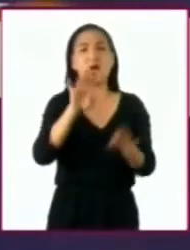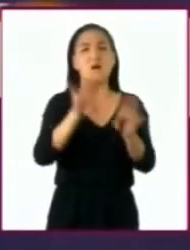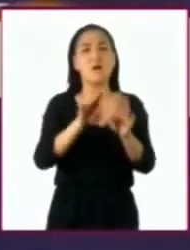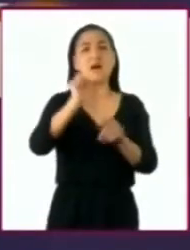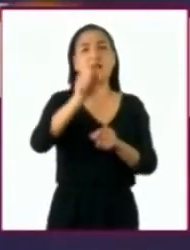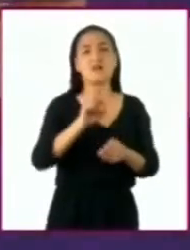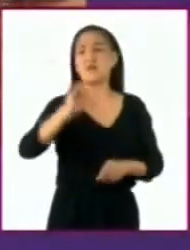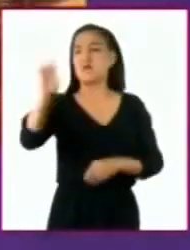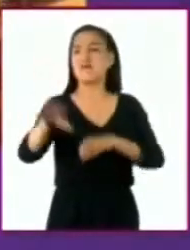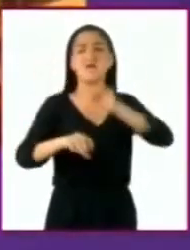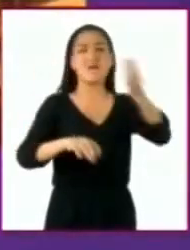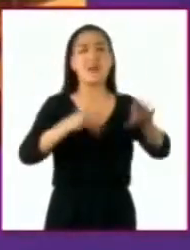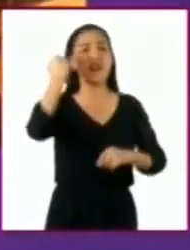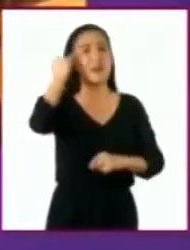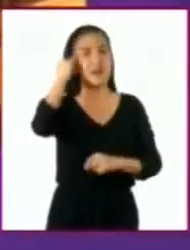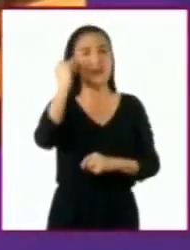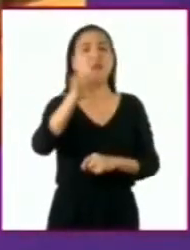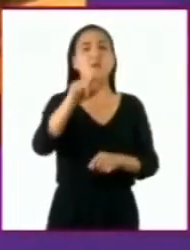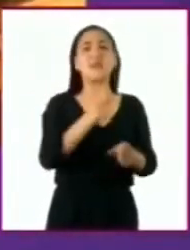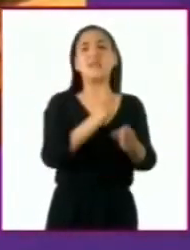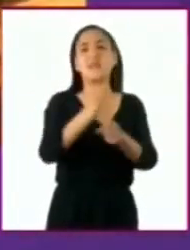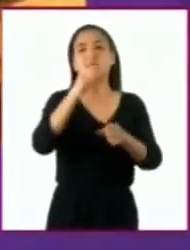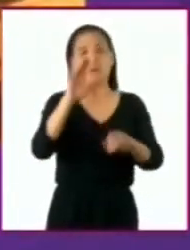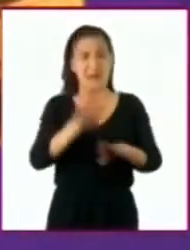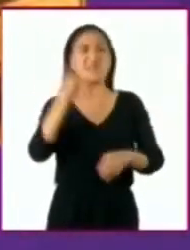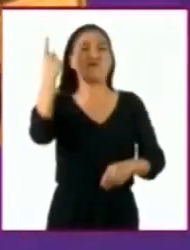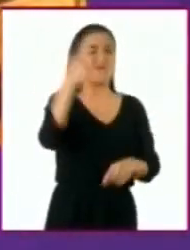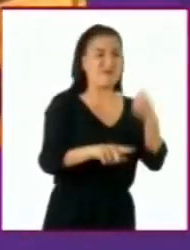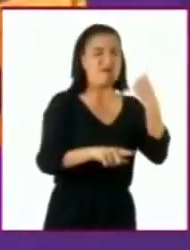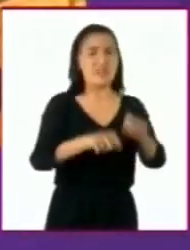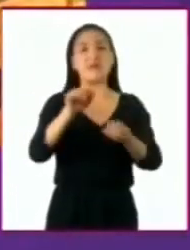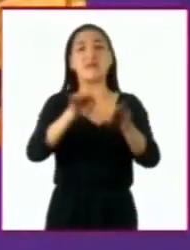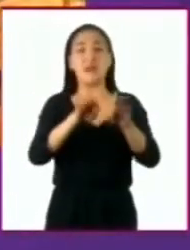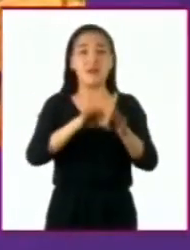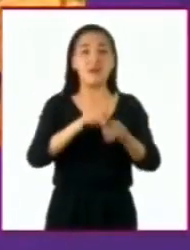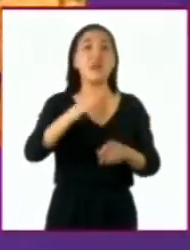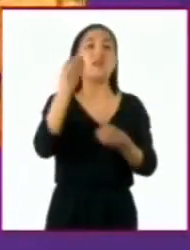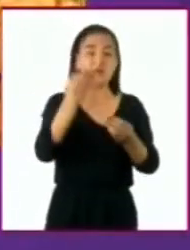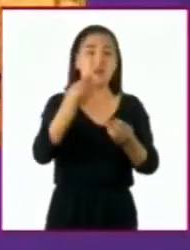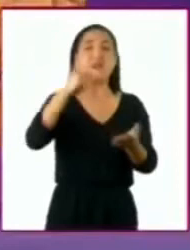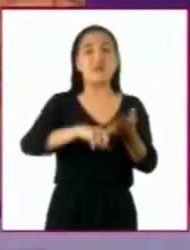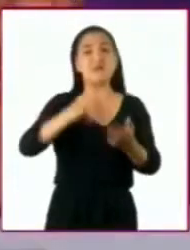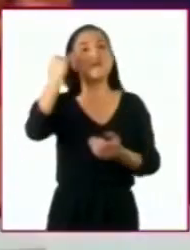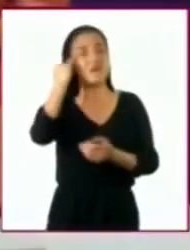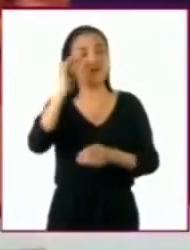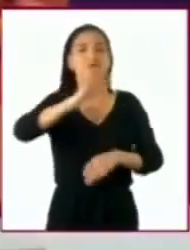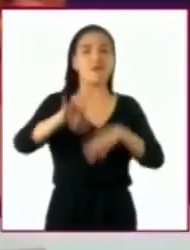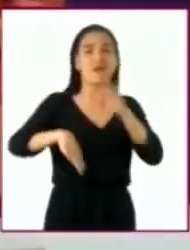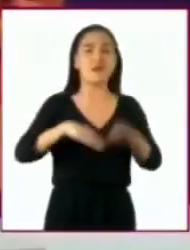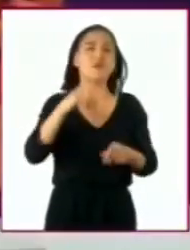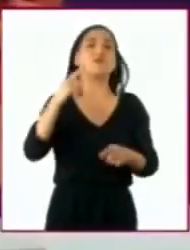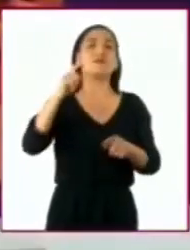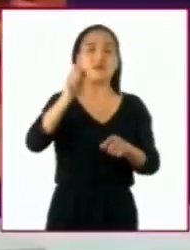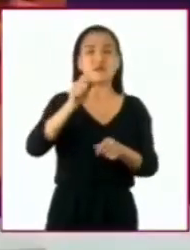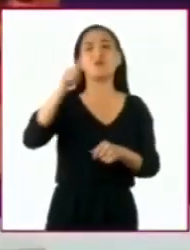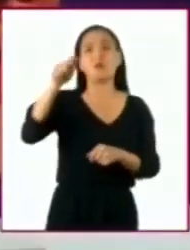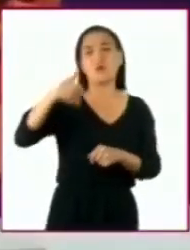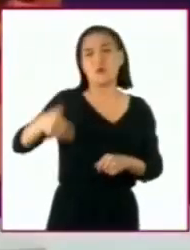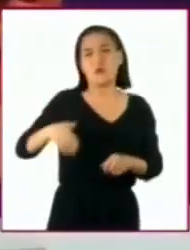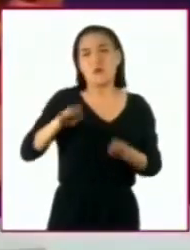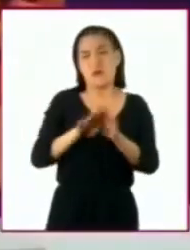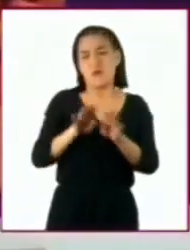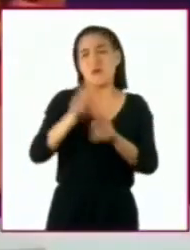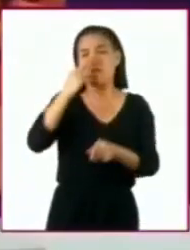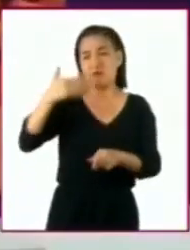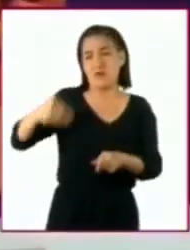tierra y darles otros muchos trabajos, que muchos indios murieron por su causa y a sus manos. ¿Qué es lo peor? La quinta